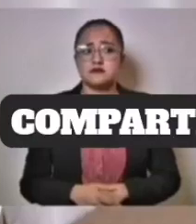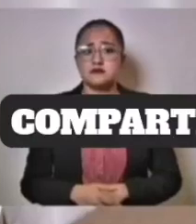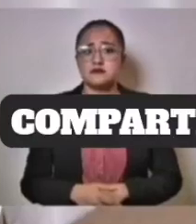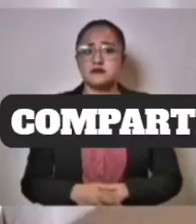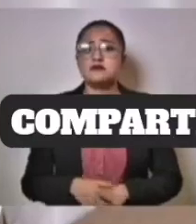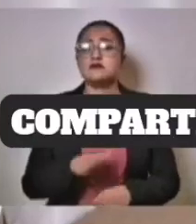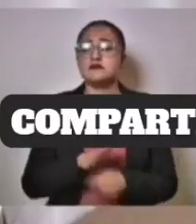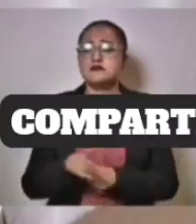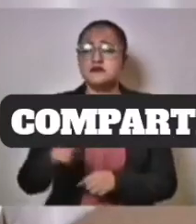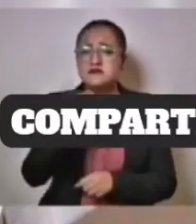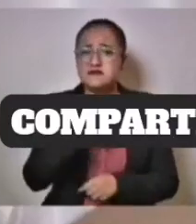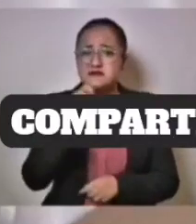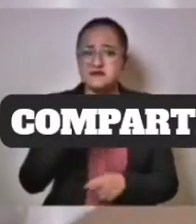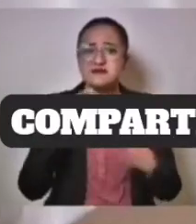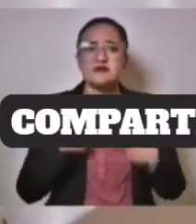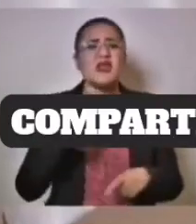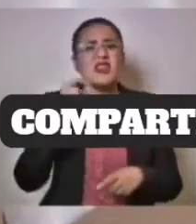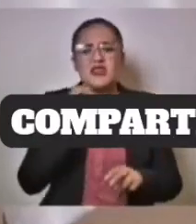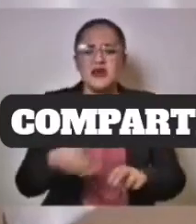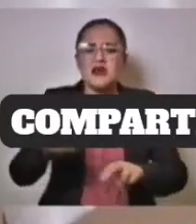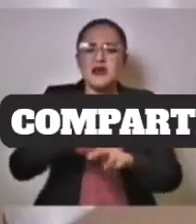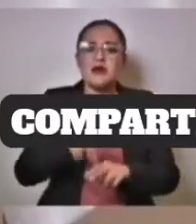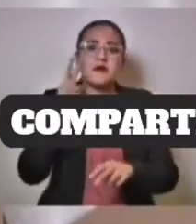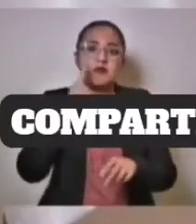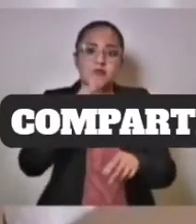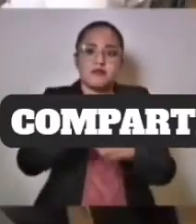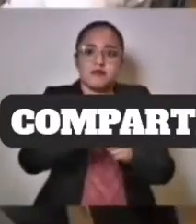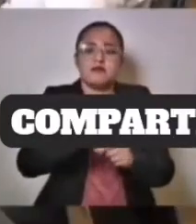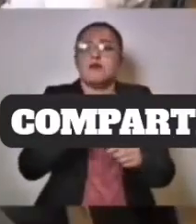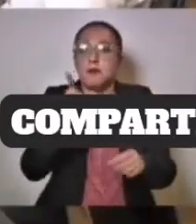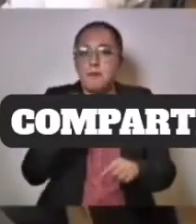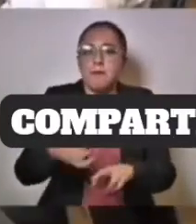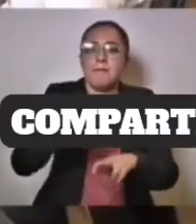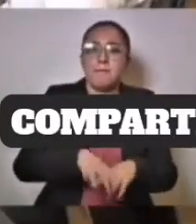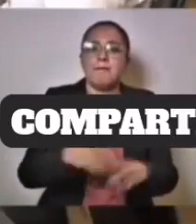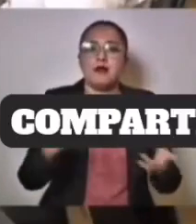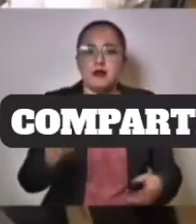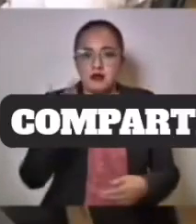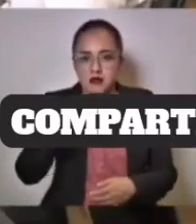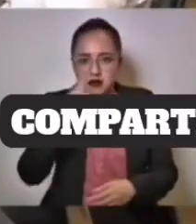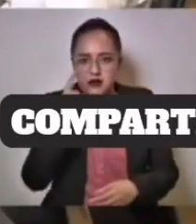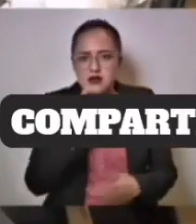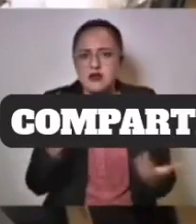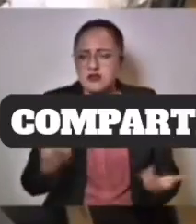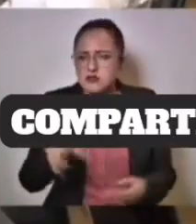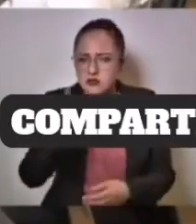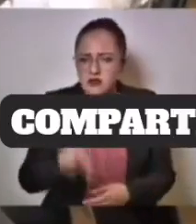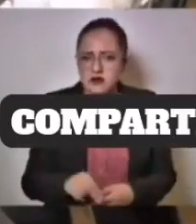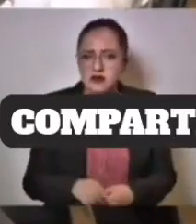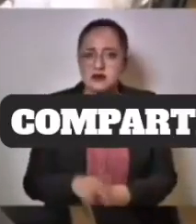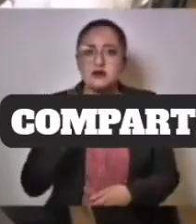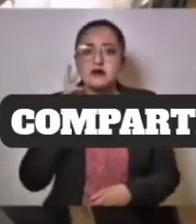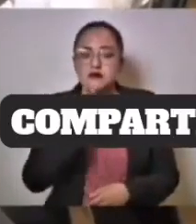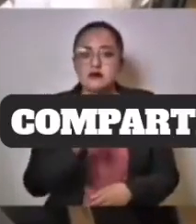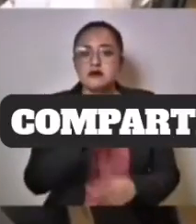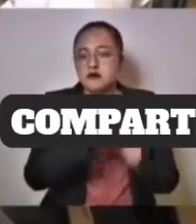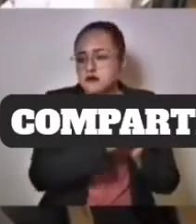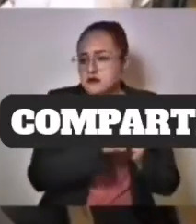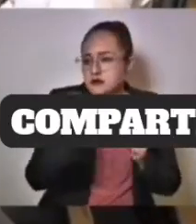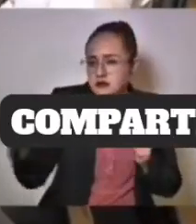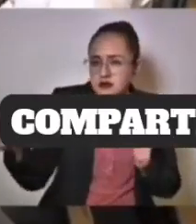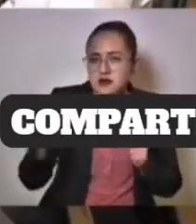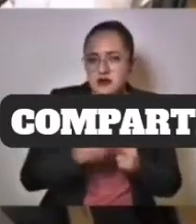los propios pasajeros ya que no se suban se lleva un una corrida con